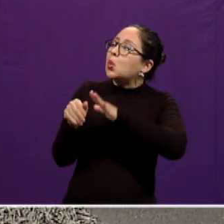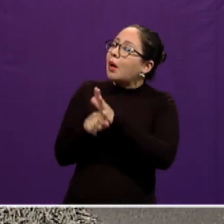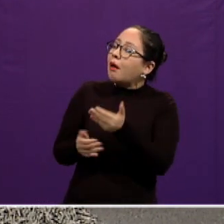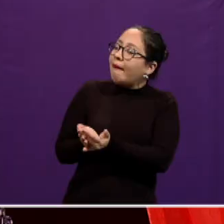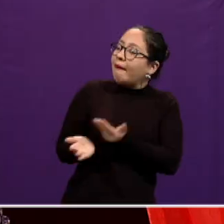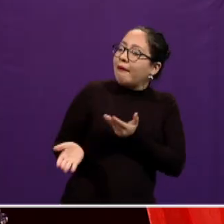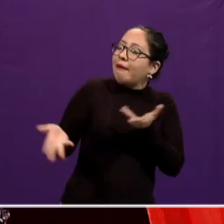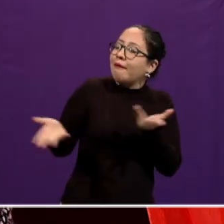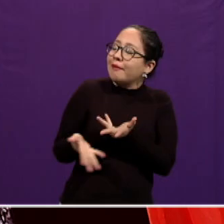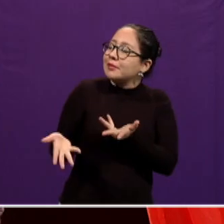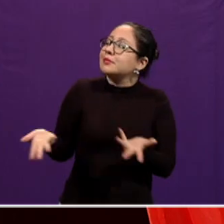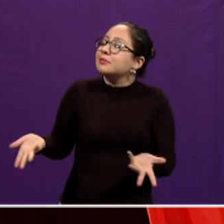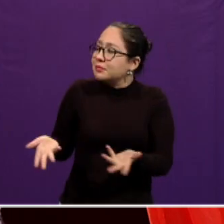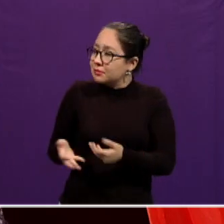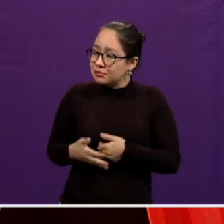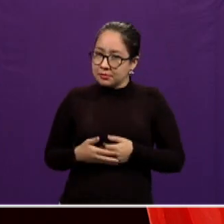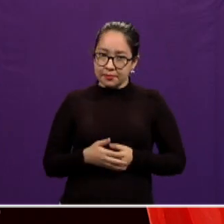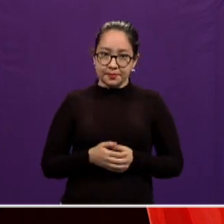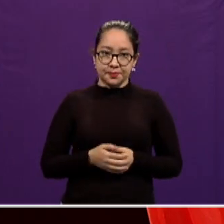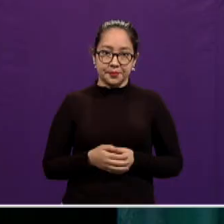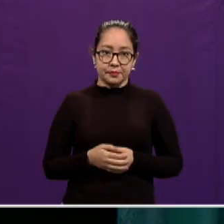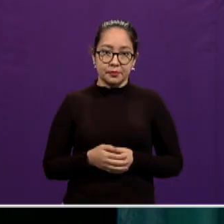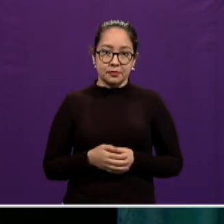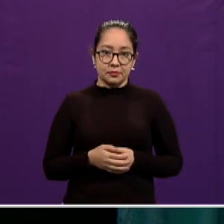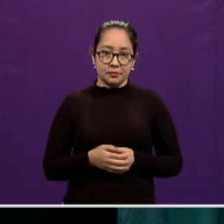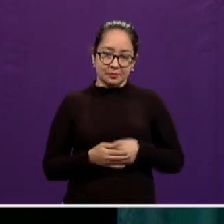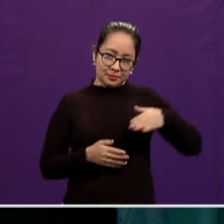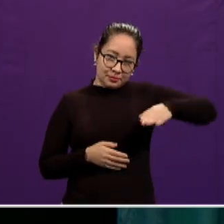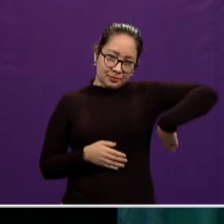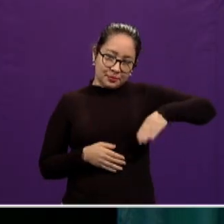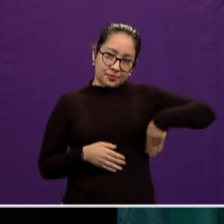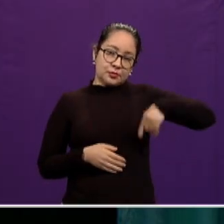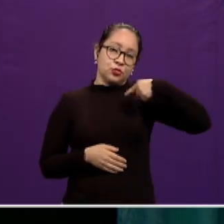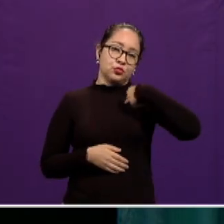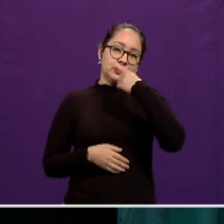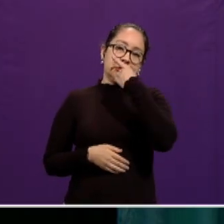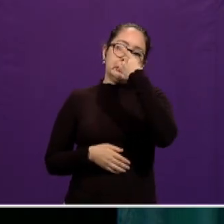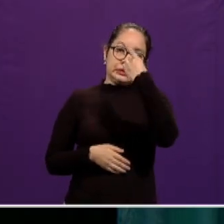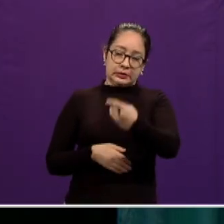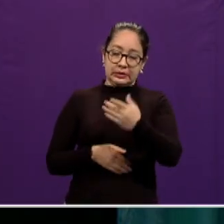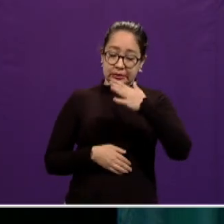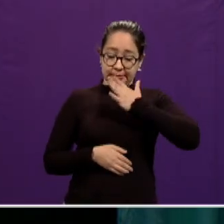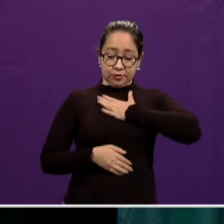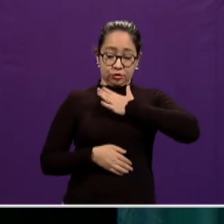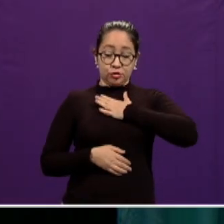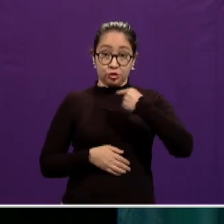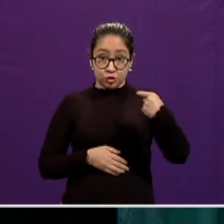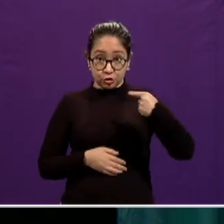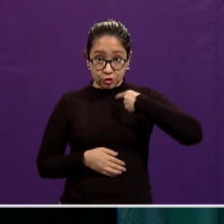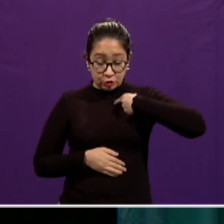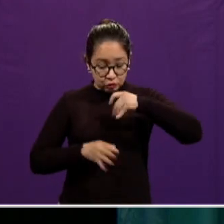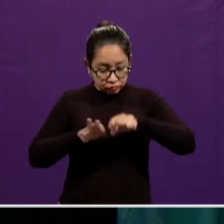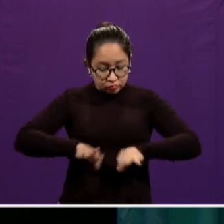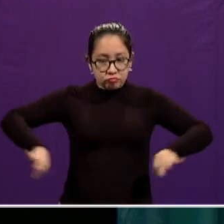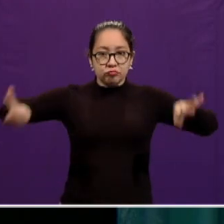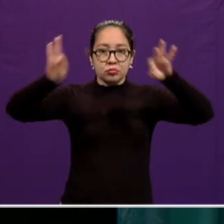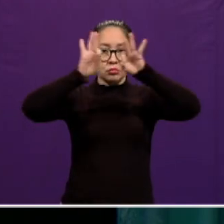nuestras principales basecitas? Bueno, primero, como lo dije, nosotros somos importantes. Sí. Ponernos en esta rebanada